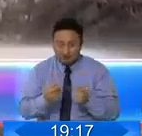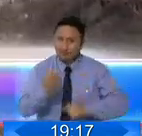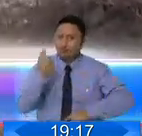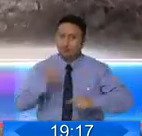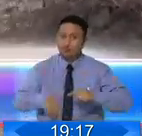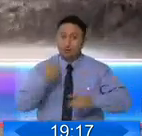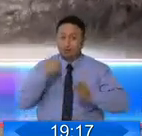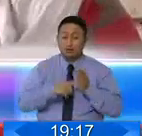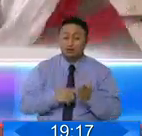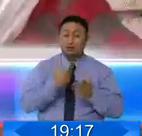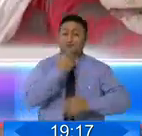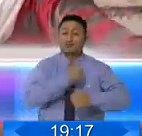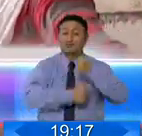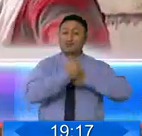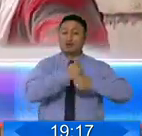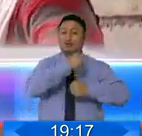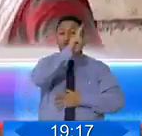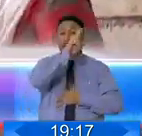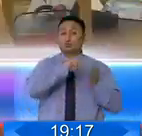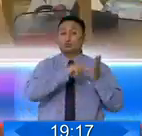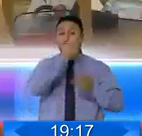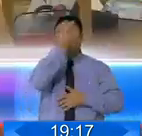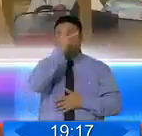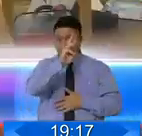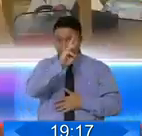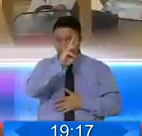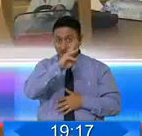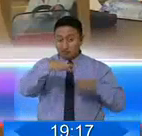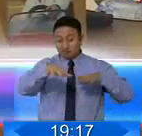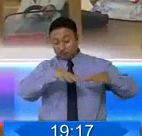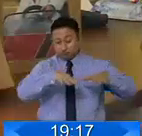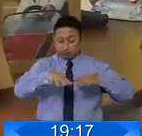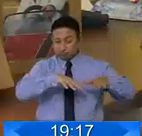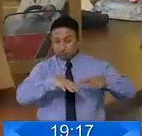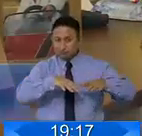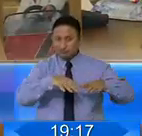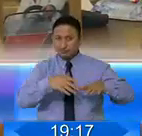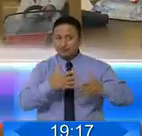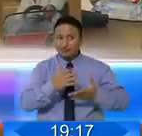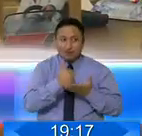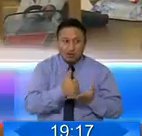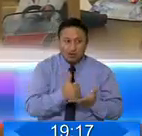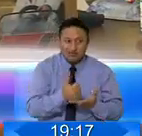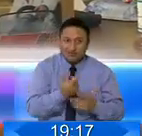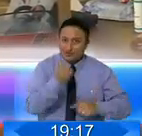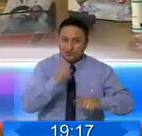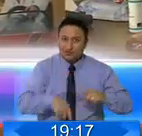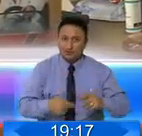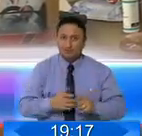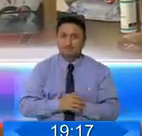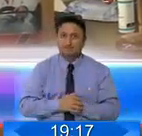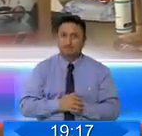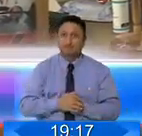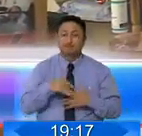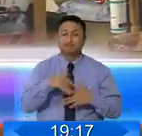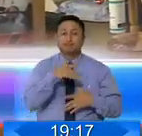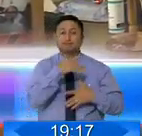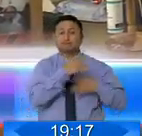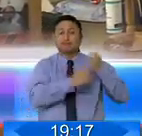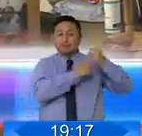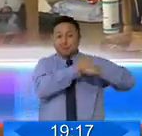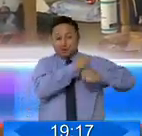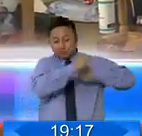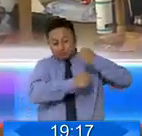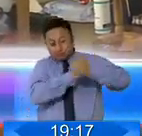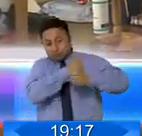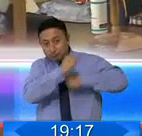el terremoto del 16 de abril del 2016. Todos estos años se ha ido desarrollando un sistema de protección.